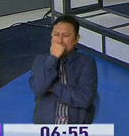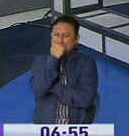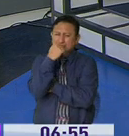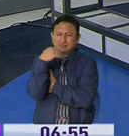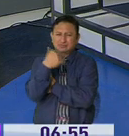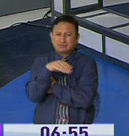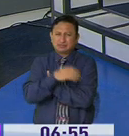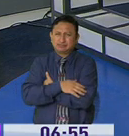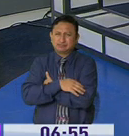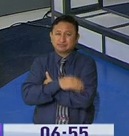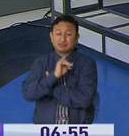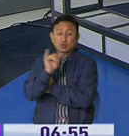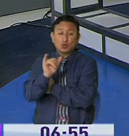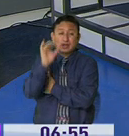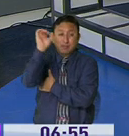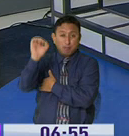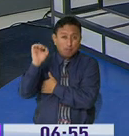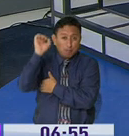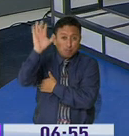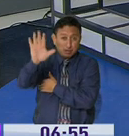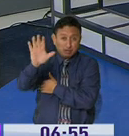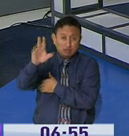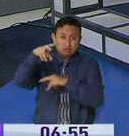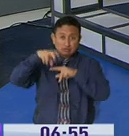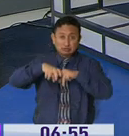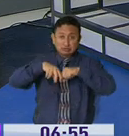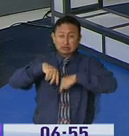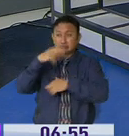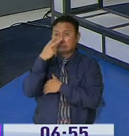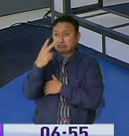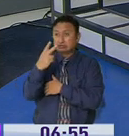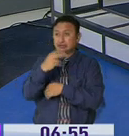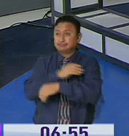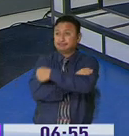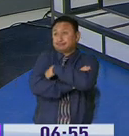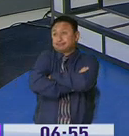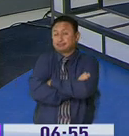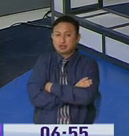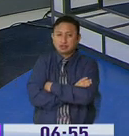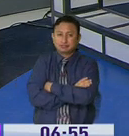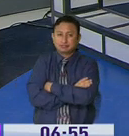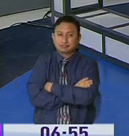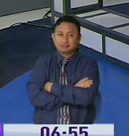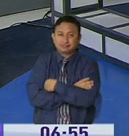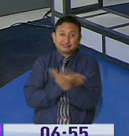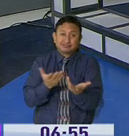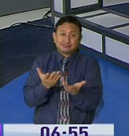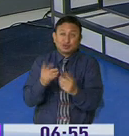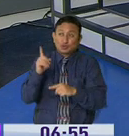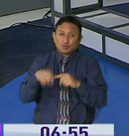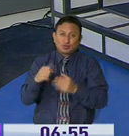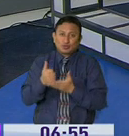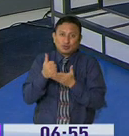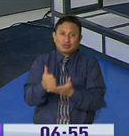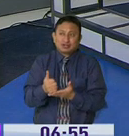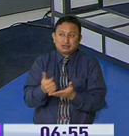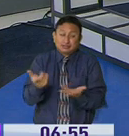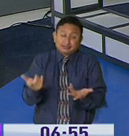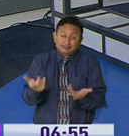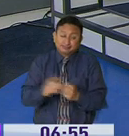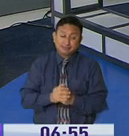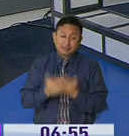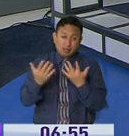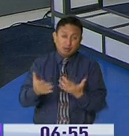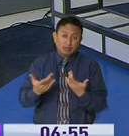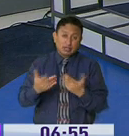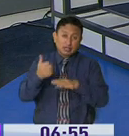película y nos sentamos solamente a mirar. Usted lo ha dicho. Y eso es complejo. Veamos cuáles son las decisiones que toman las autoridades,